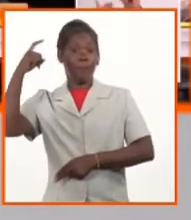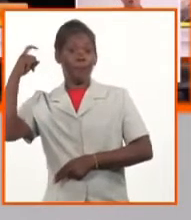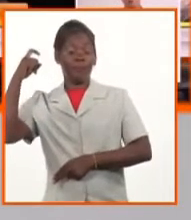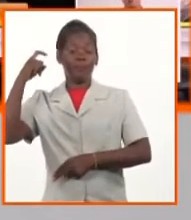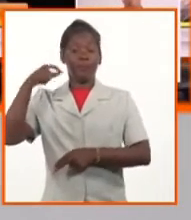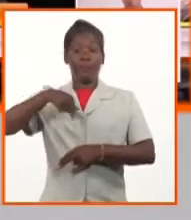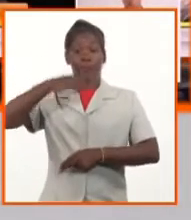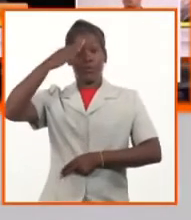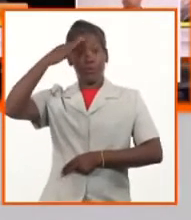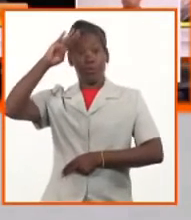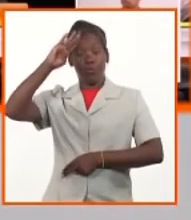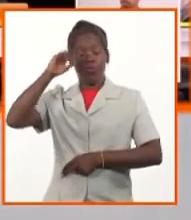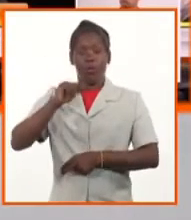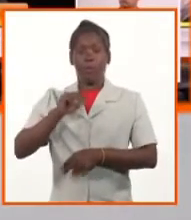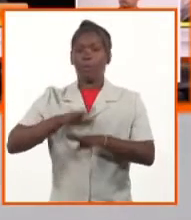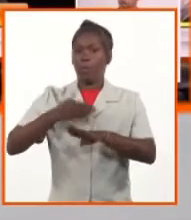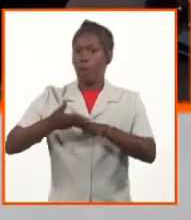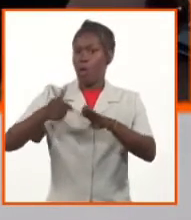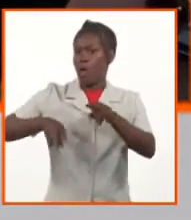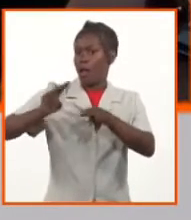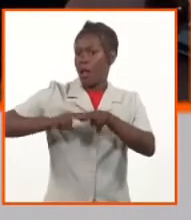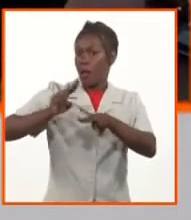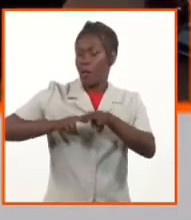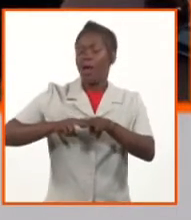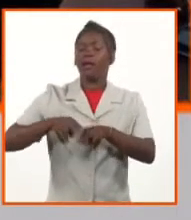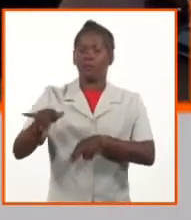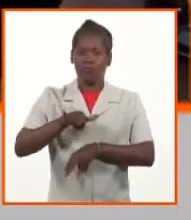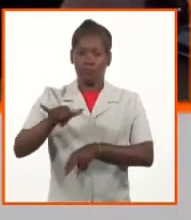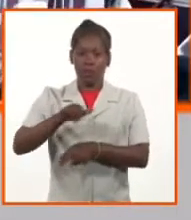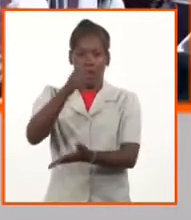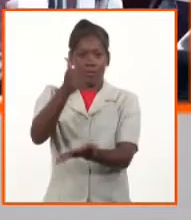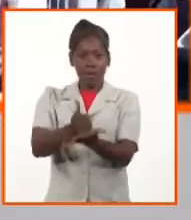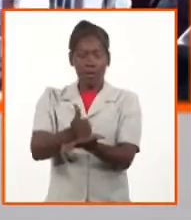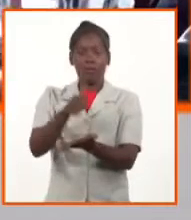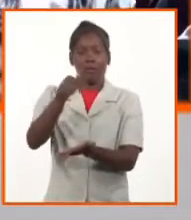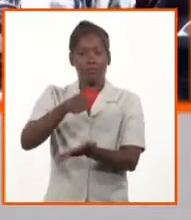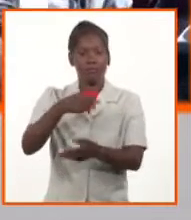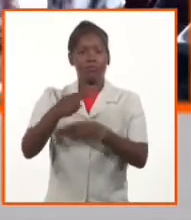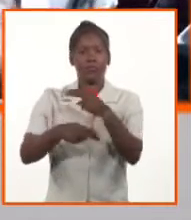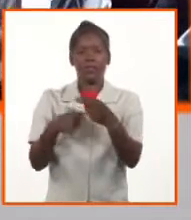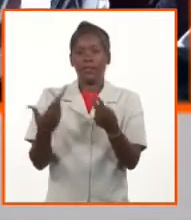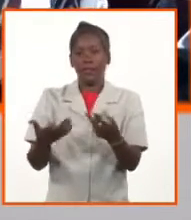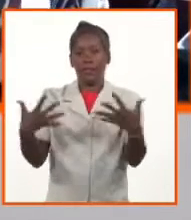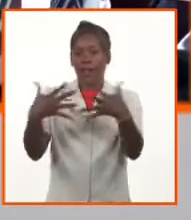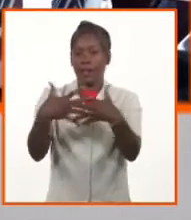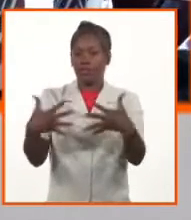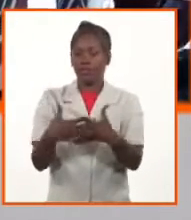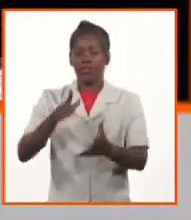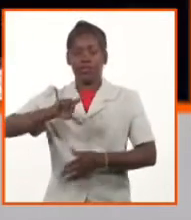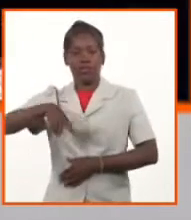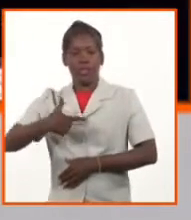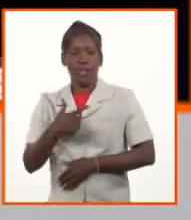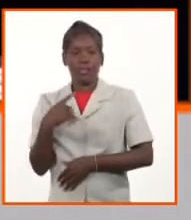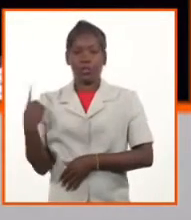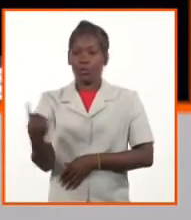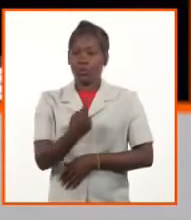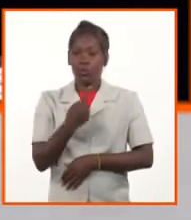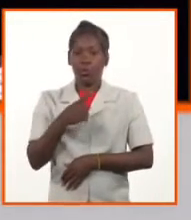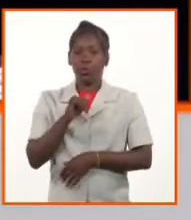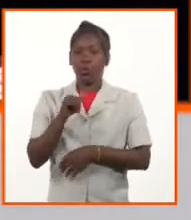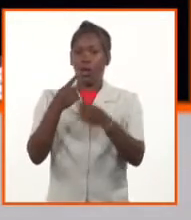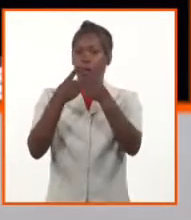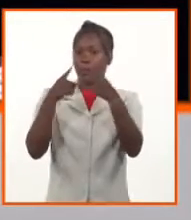Habana, en la sede nacional, en el pabellón Cuba. Asimismo, relacionadas con todas las manifestaciones, Randy,